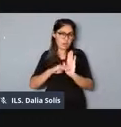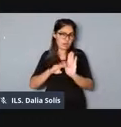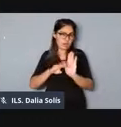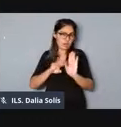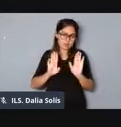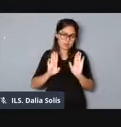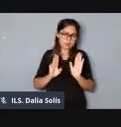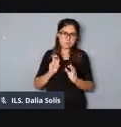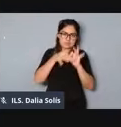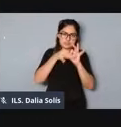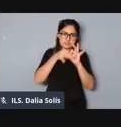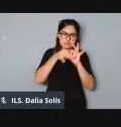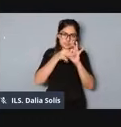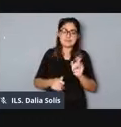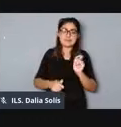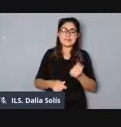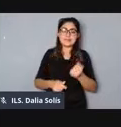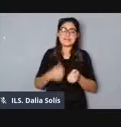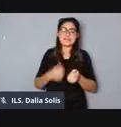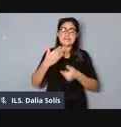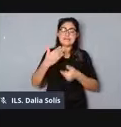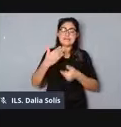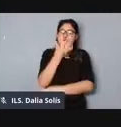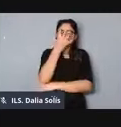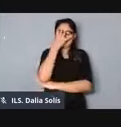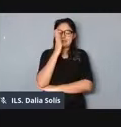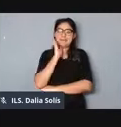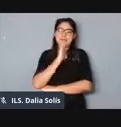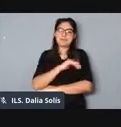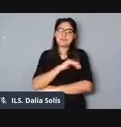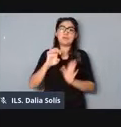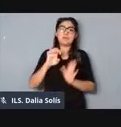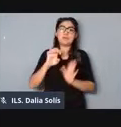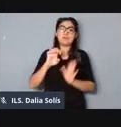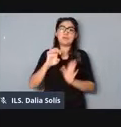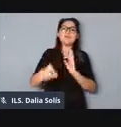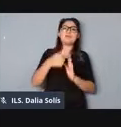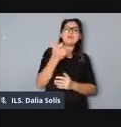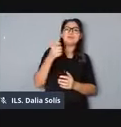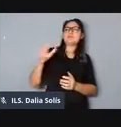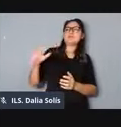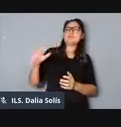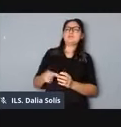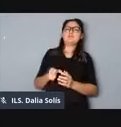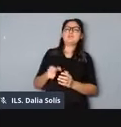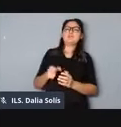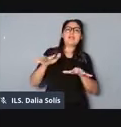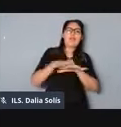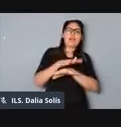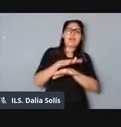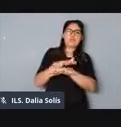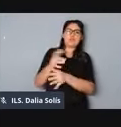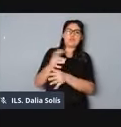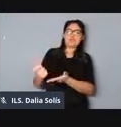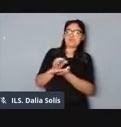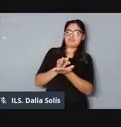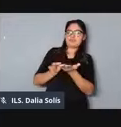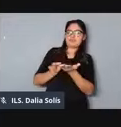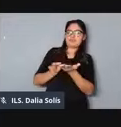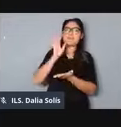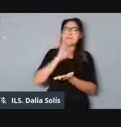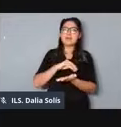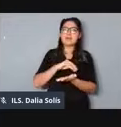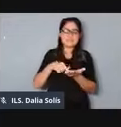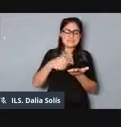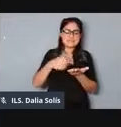¿no? Te dieron mal el cambio y de pronto dices, ups, ay, qué pena. Y me siento mal, ¿no? Por haberme traído el cambio de